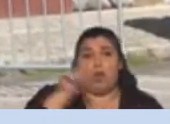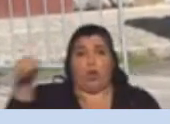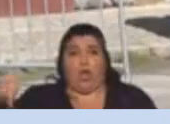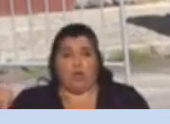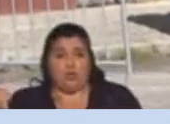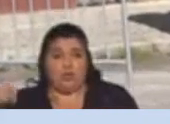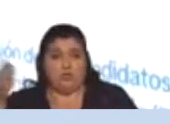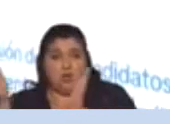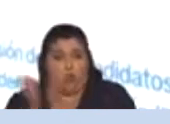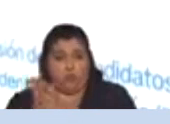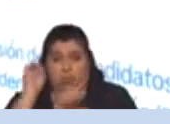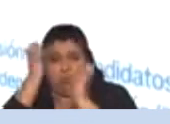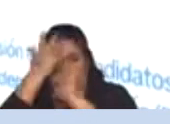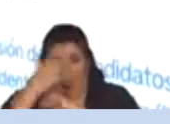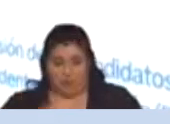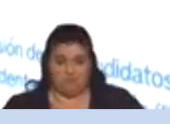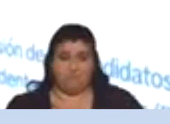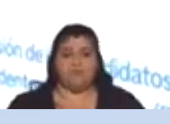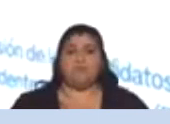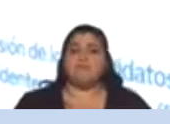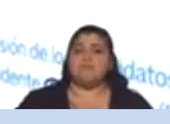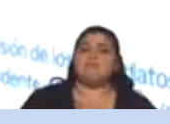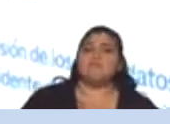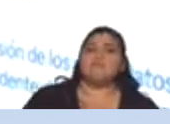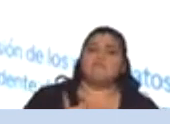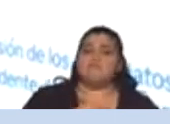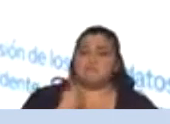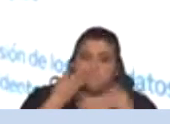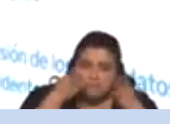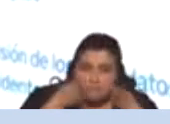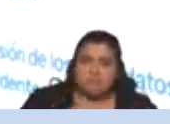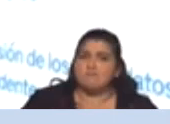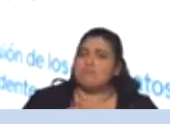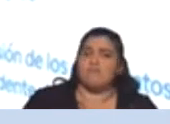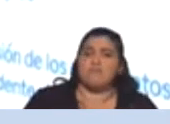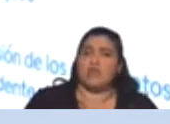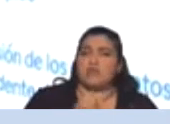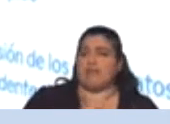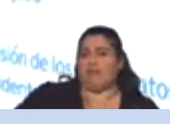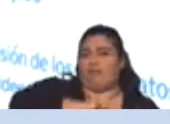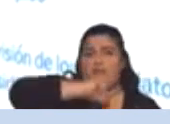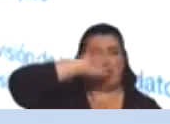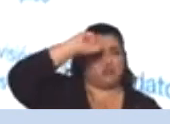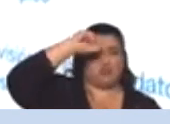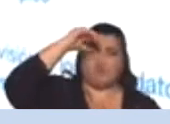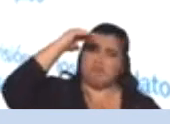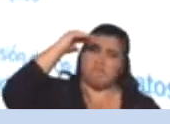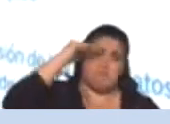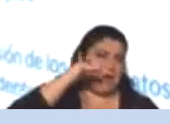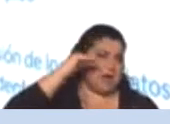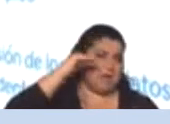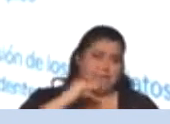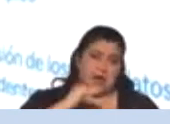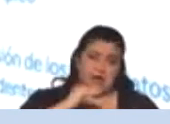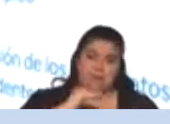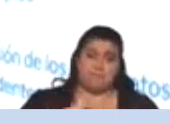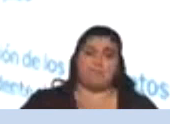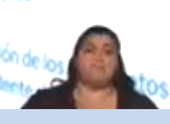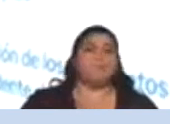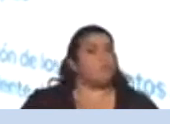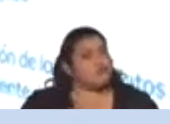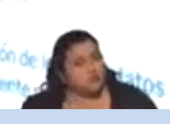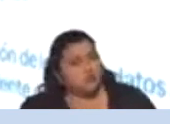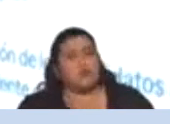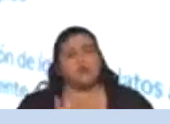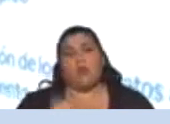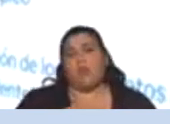ley particularmente haciendo eje en bajar la inflación que hoy es el principal problema que tienen los argentinos y para hacerlo Tenemos que tener un